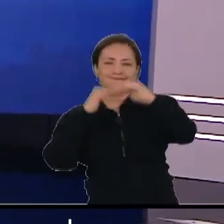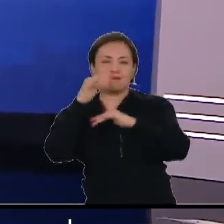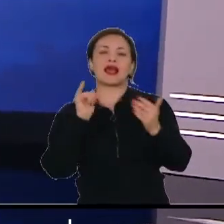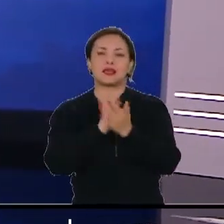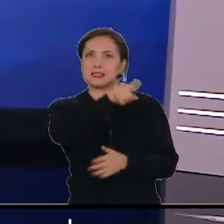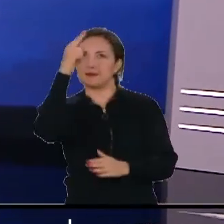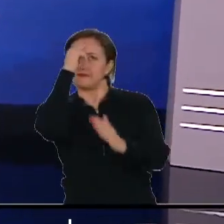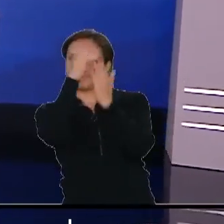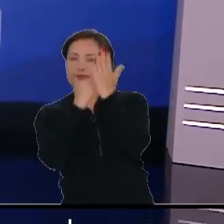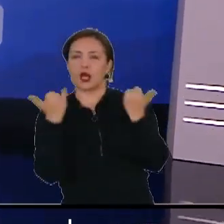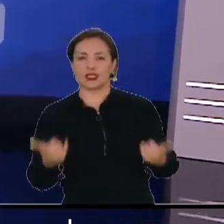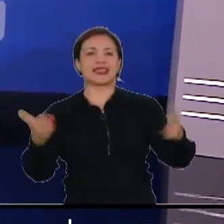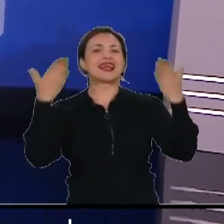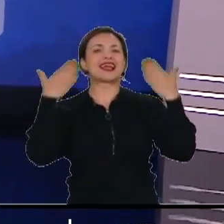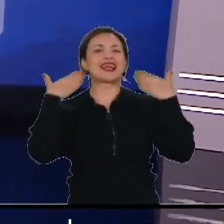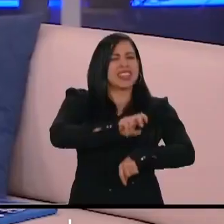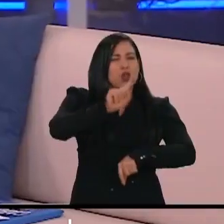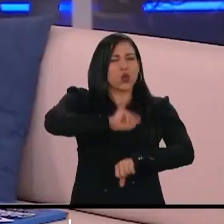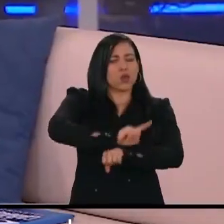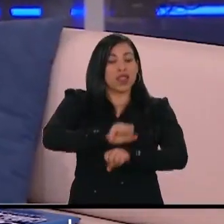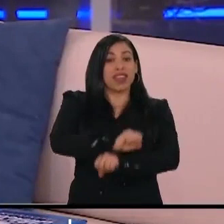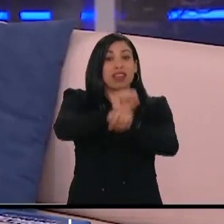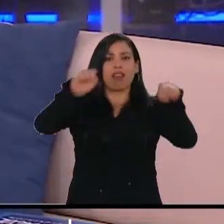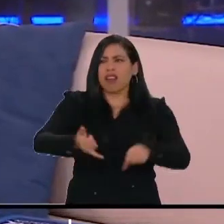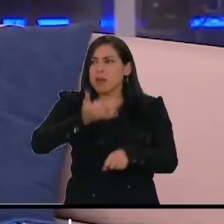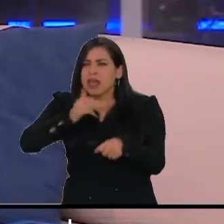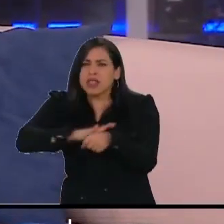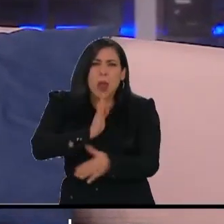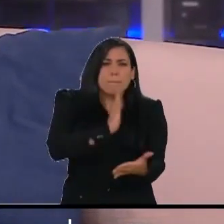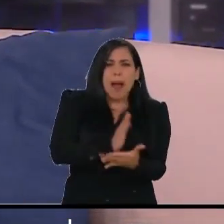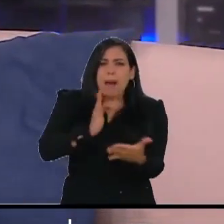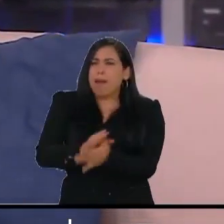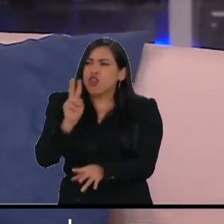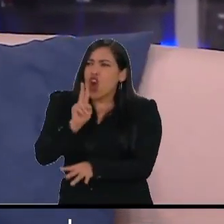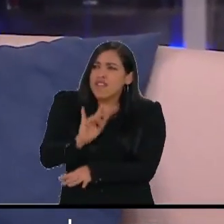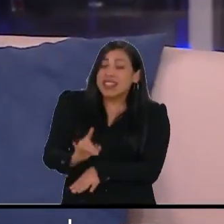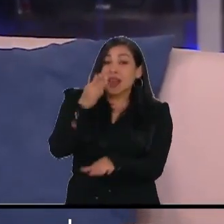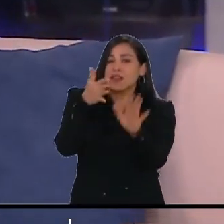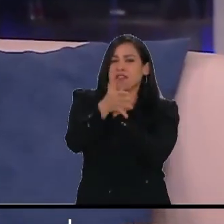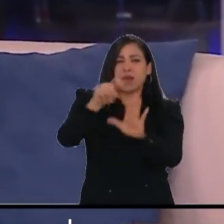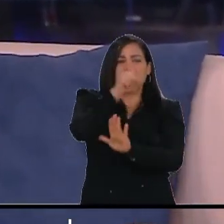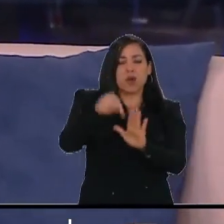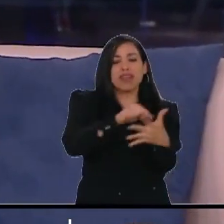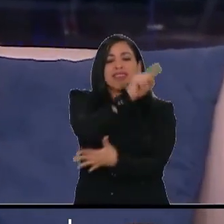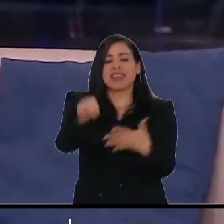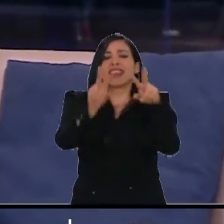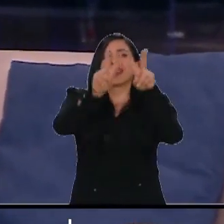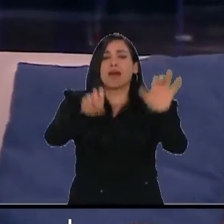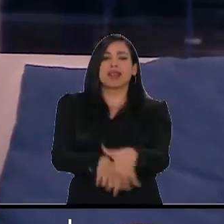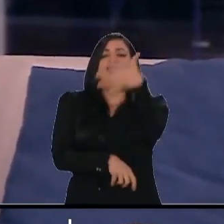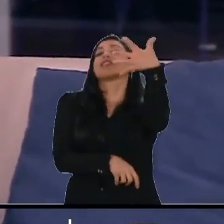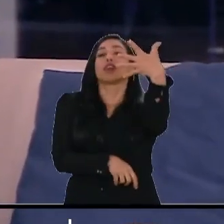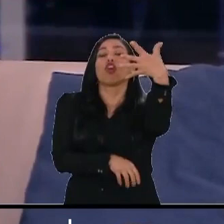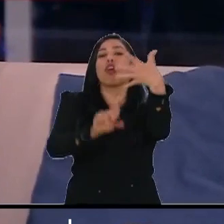clima a esta hora en nuestra primera edición. Lo que ha pasado, lo que se ha perdido, se lo tenemos aquí en los